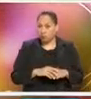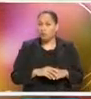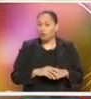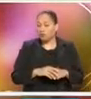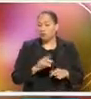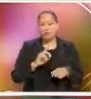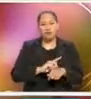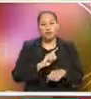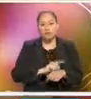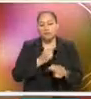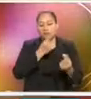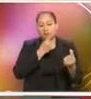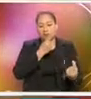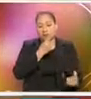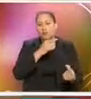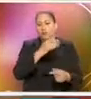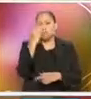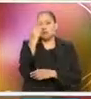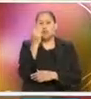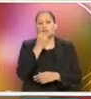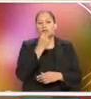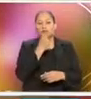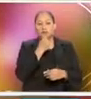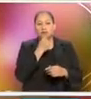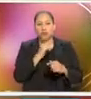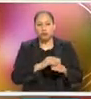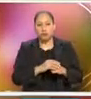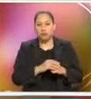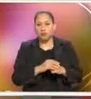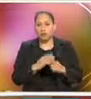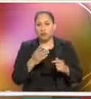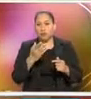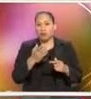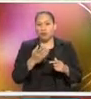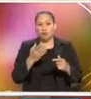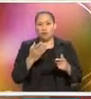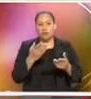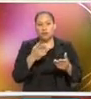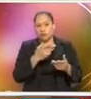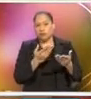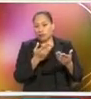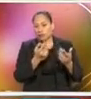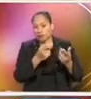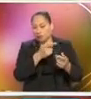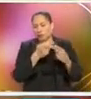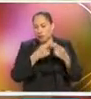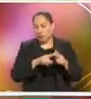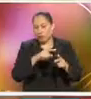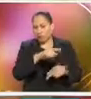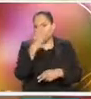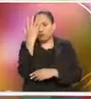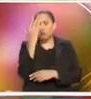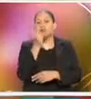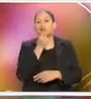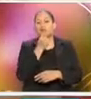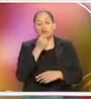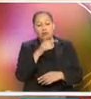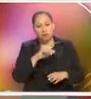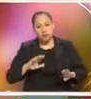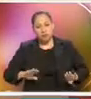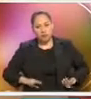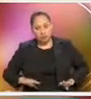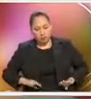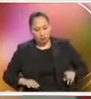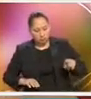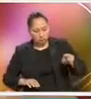Desde chiquitos, no 4 o a 5 los años. niveles que los estamos viendo Claro, ya pero además. empieza por ahí, ¿no? Sí, sí empieza por ahí. Y las características de los